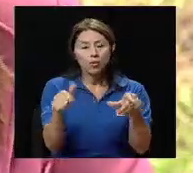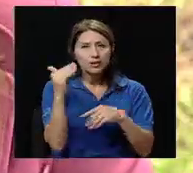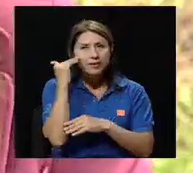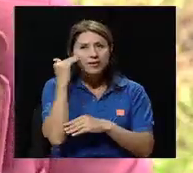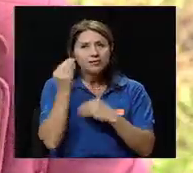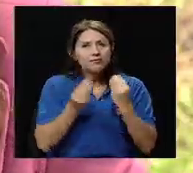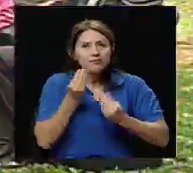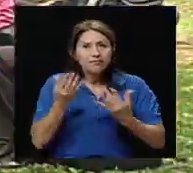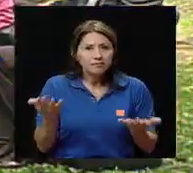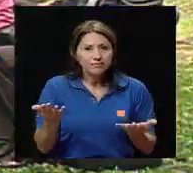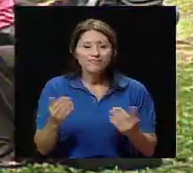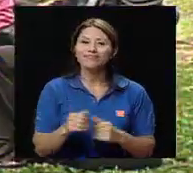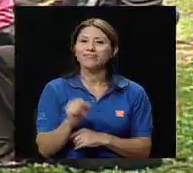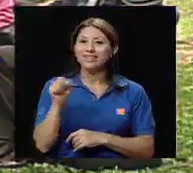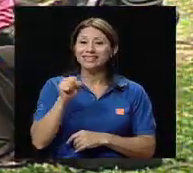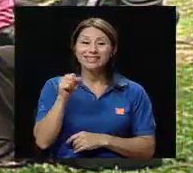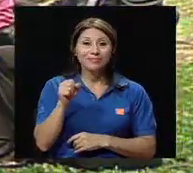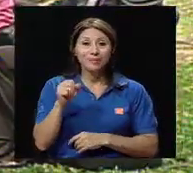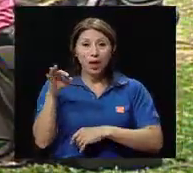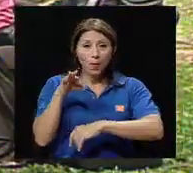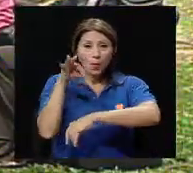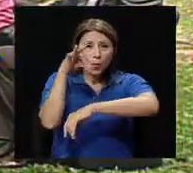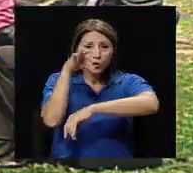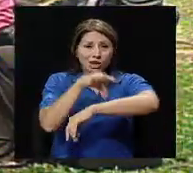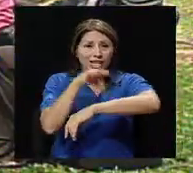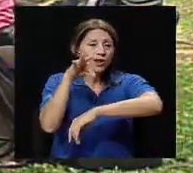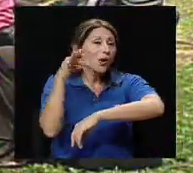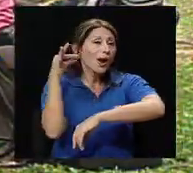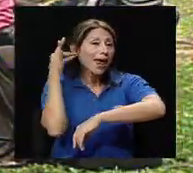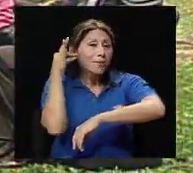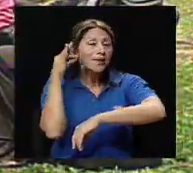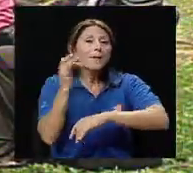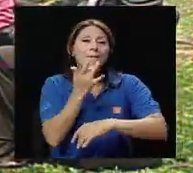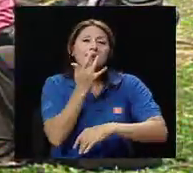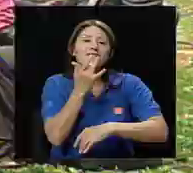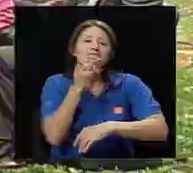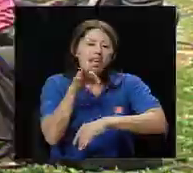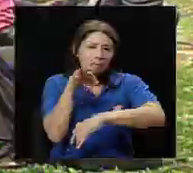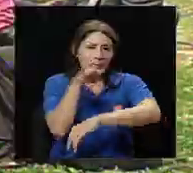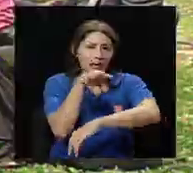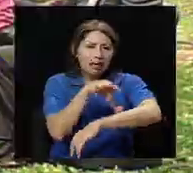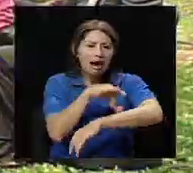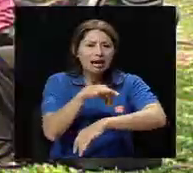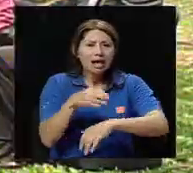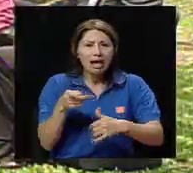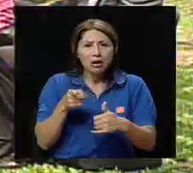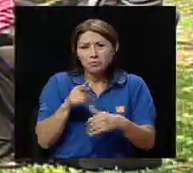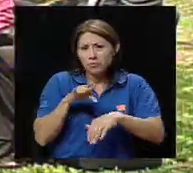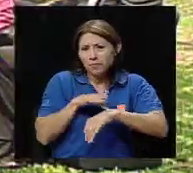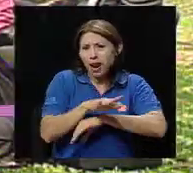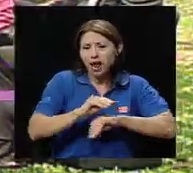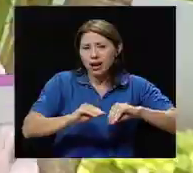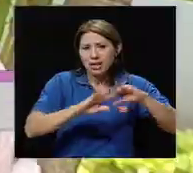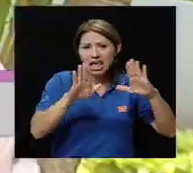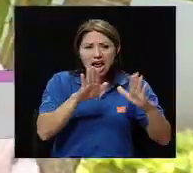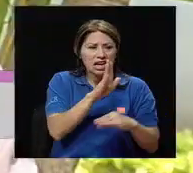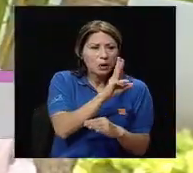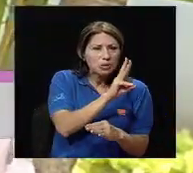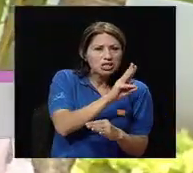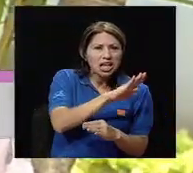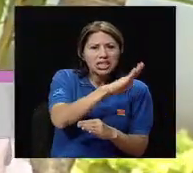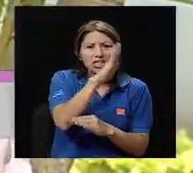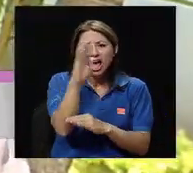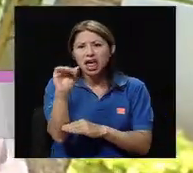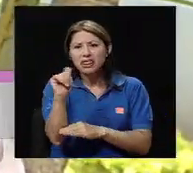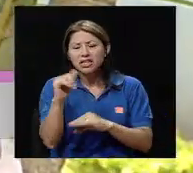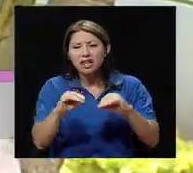escuchando y viendo. Bueno, en cuanto al mosquito hembra, prefiere picar tanto en las primeras horas de la mañana, entre 6 y 10 de la mañana, en las